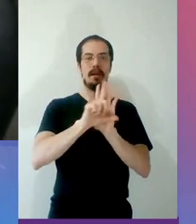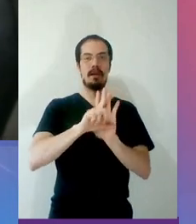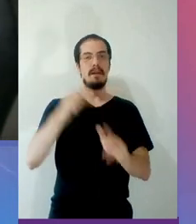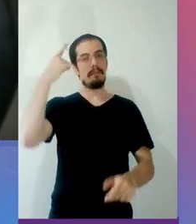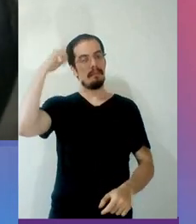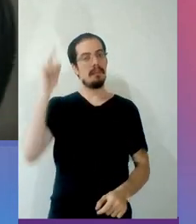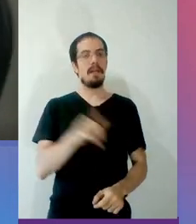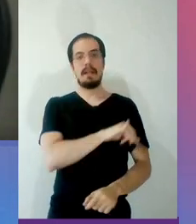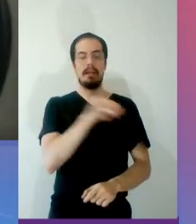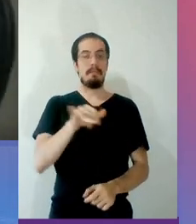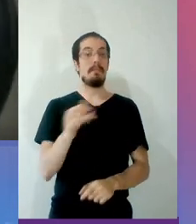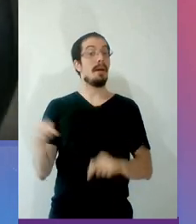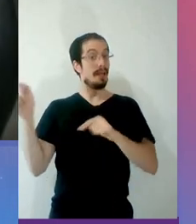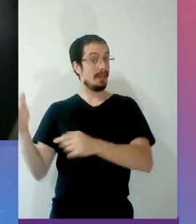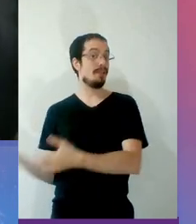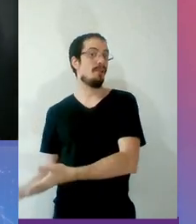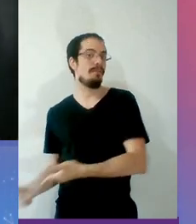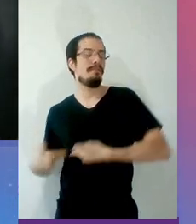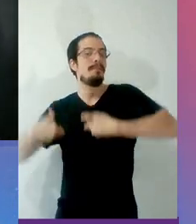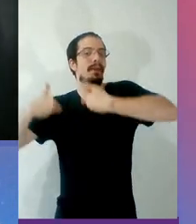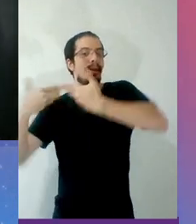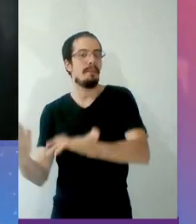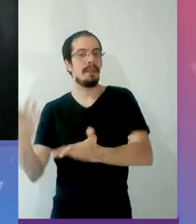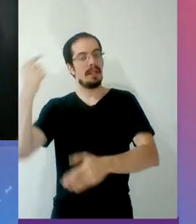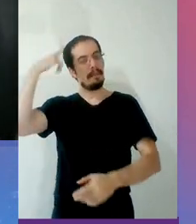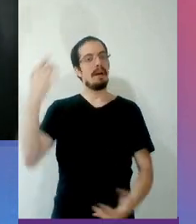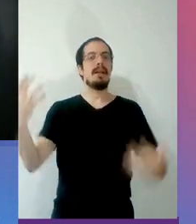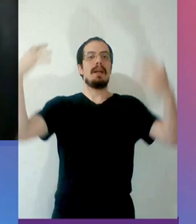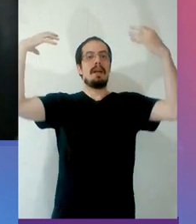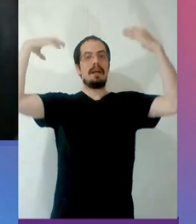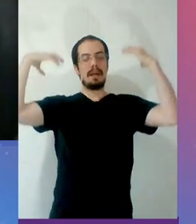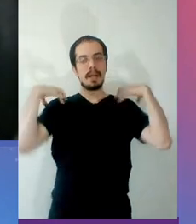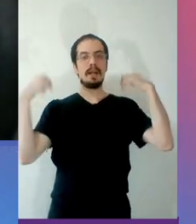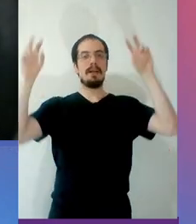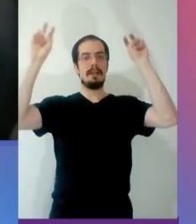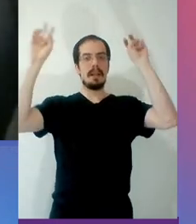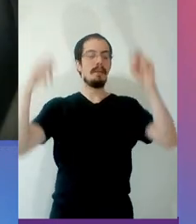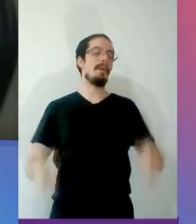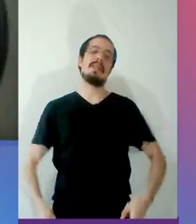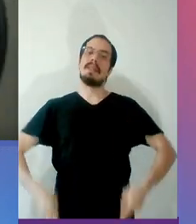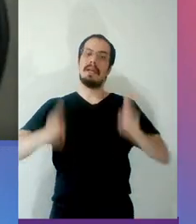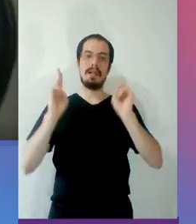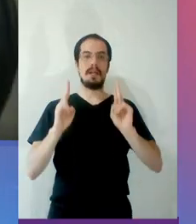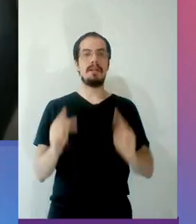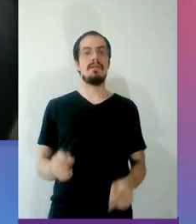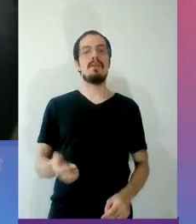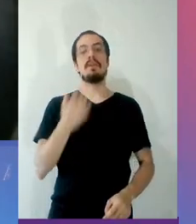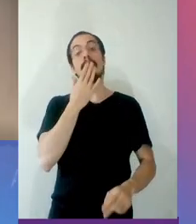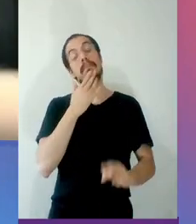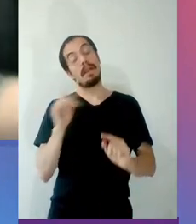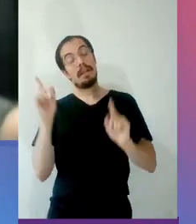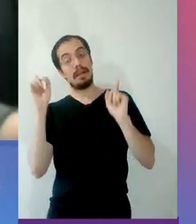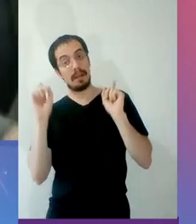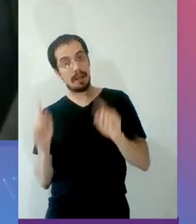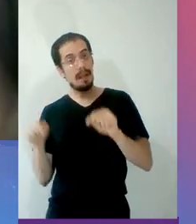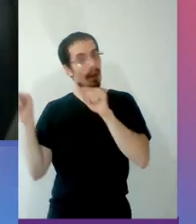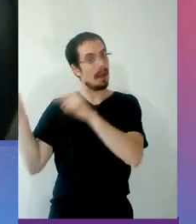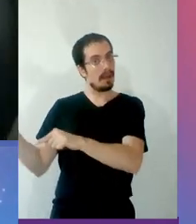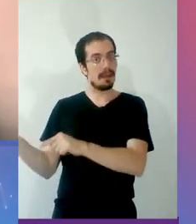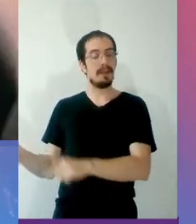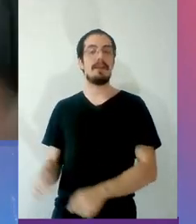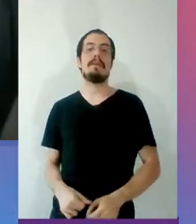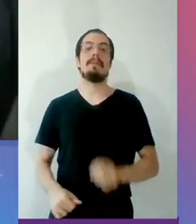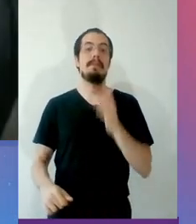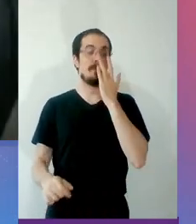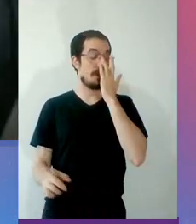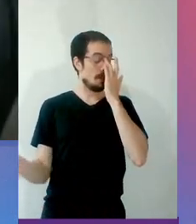que nos permitan hacernos cargo como país, como garante de esos derechos. En el intertanto, por supuesto que uno no puede ser todo así para el